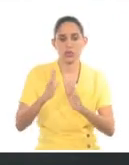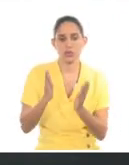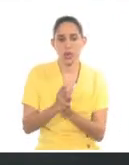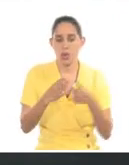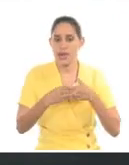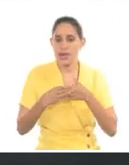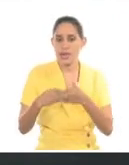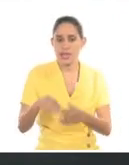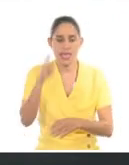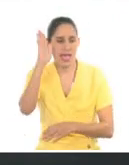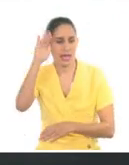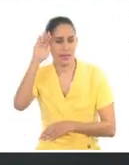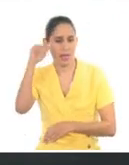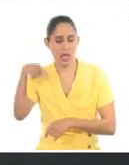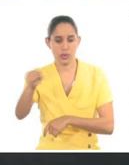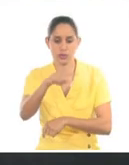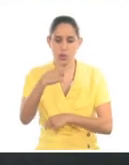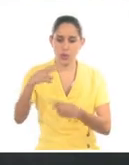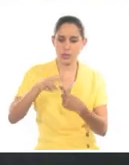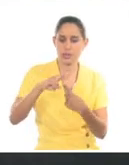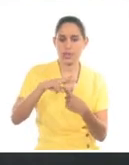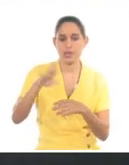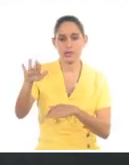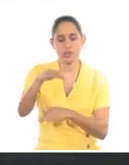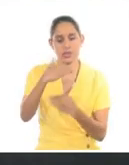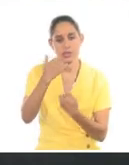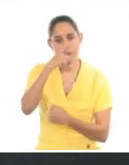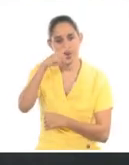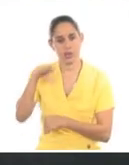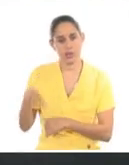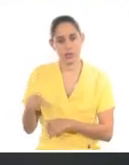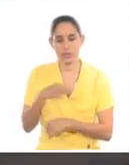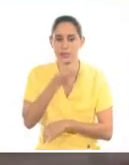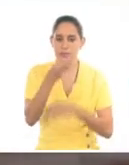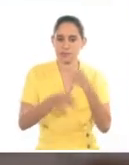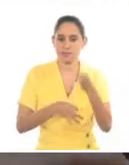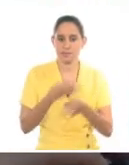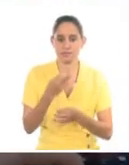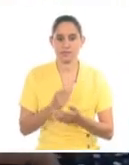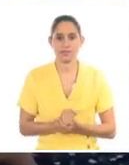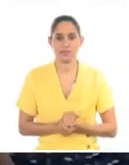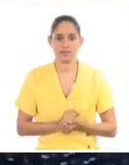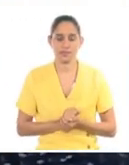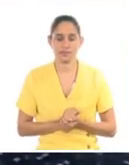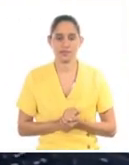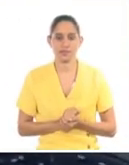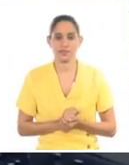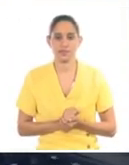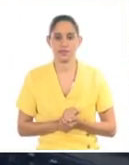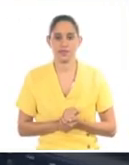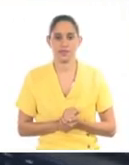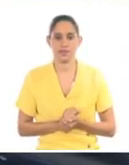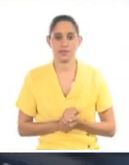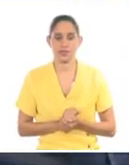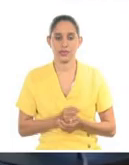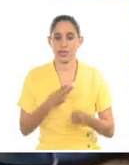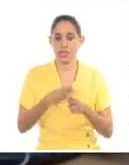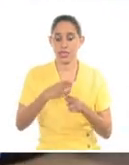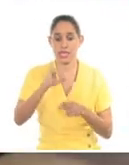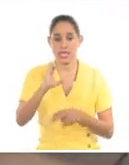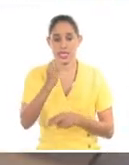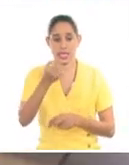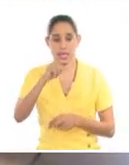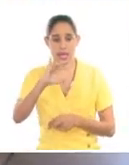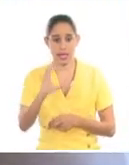animados en nuestro país. La periodista Jenny Fleites nos acerca a su historia. En los estudios de animación del ICAI, el tiempo